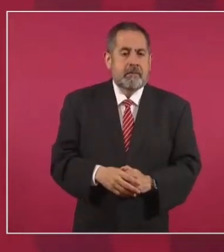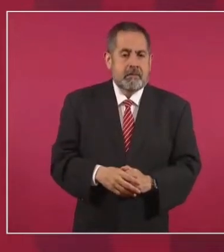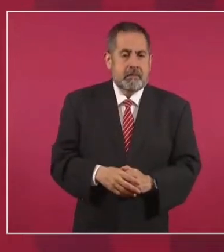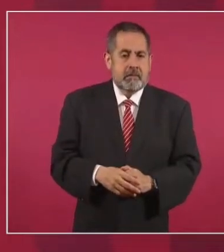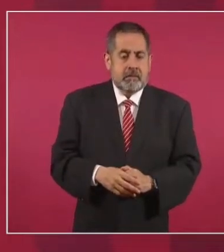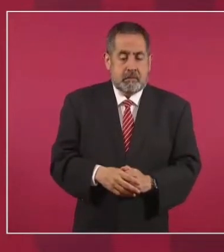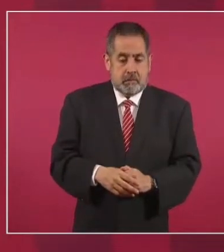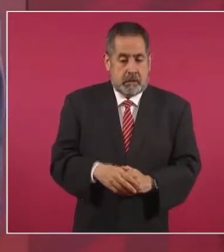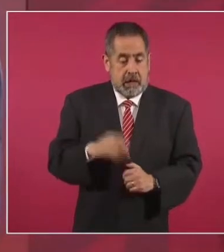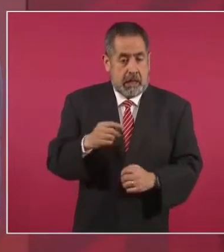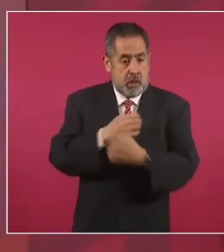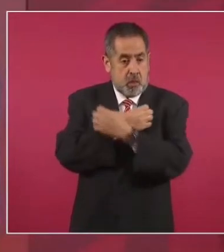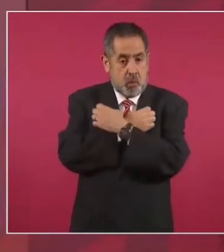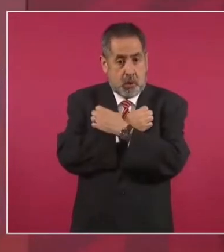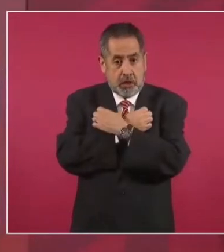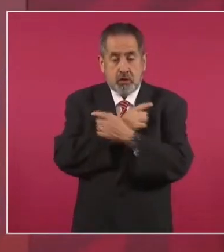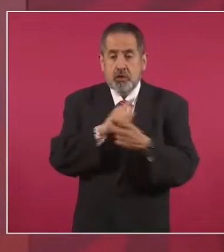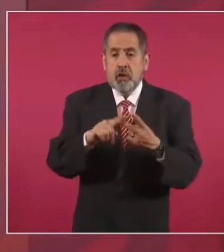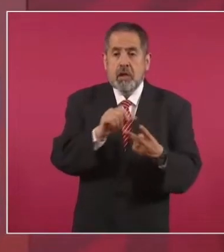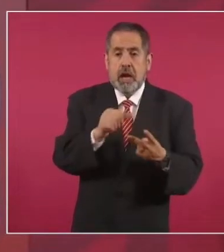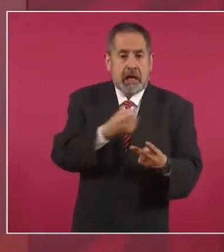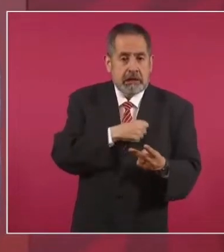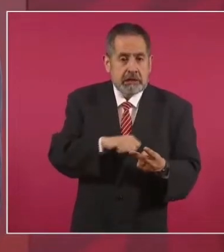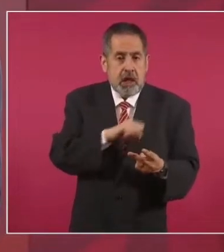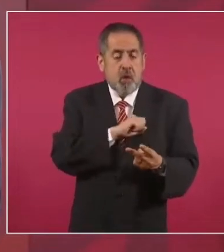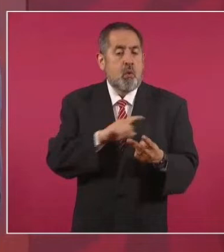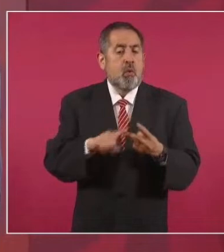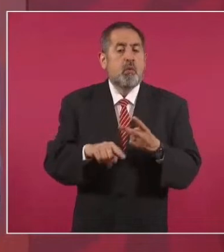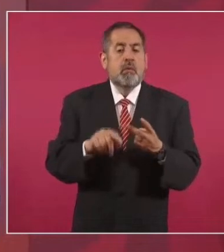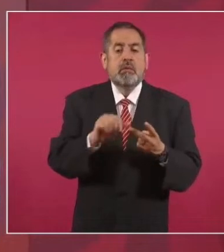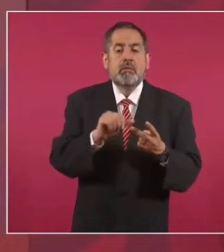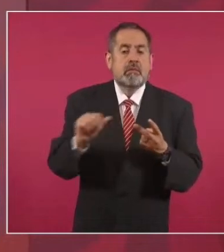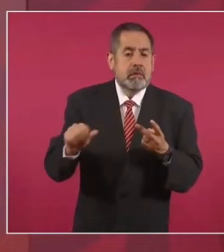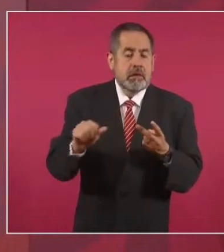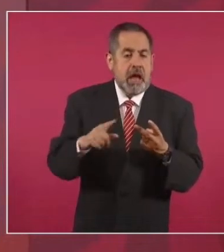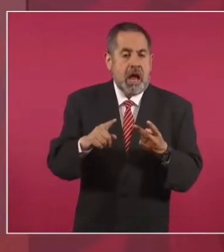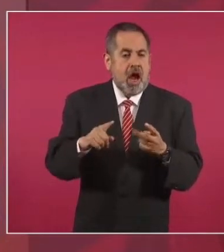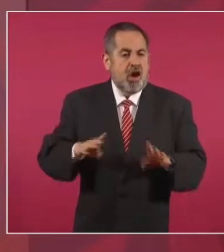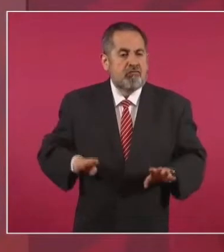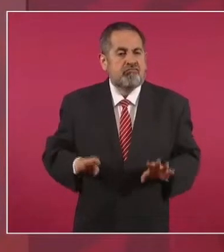abandonaron la educación, abandonaron la salud, abandonaron el bienestar